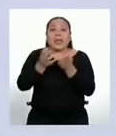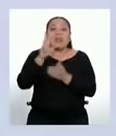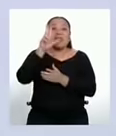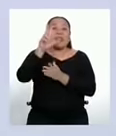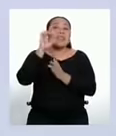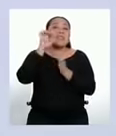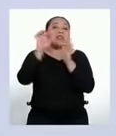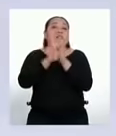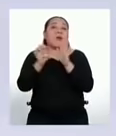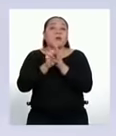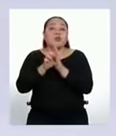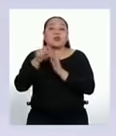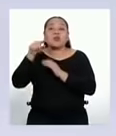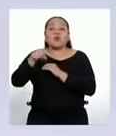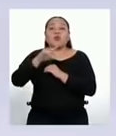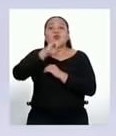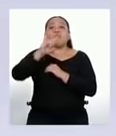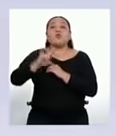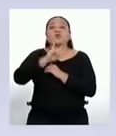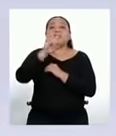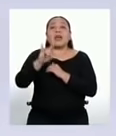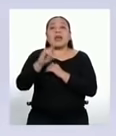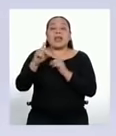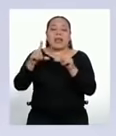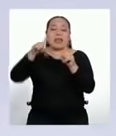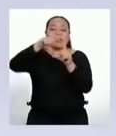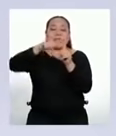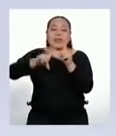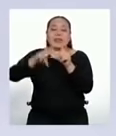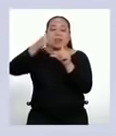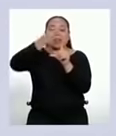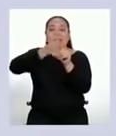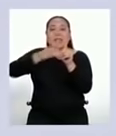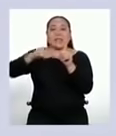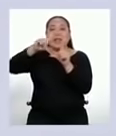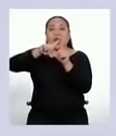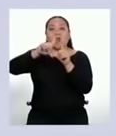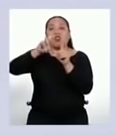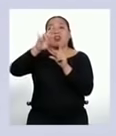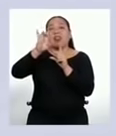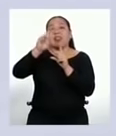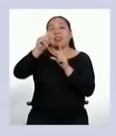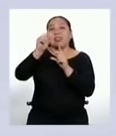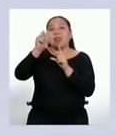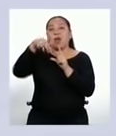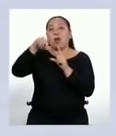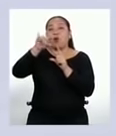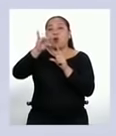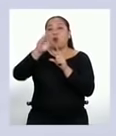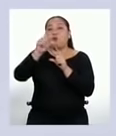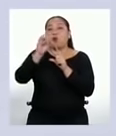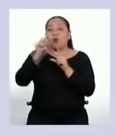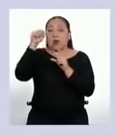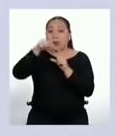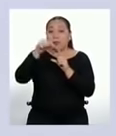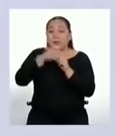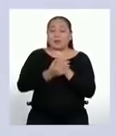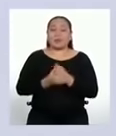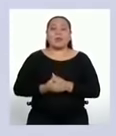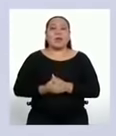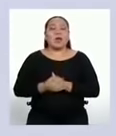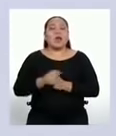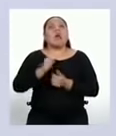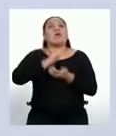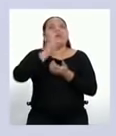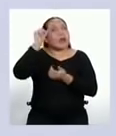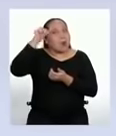los que se podría usar los triángulos rectángulos en nuestro contexto. Además, es importante que no te olvides de registrar los